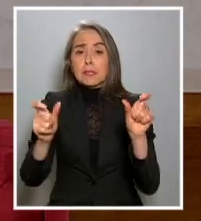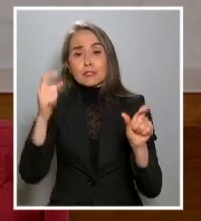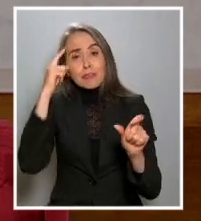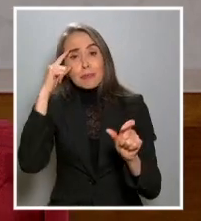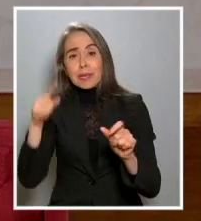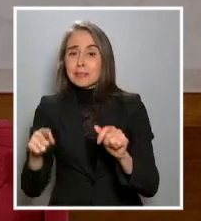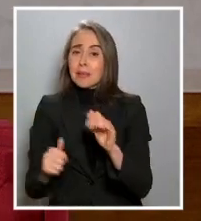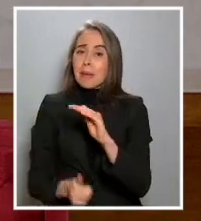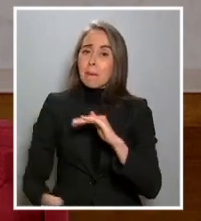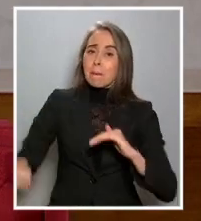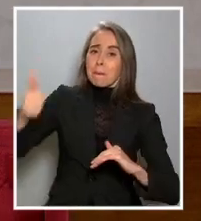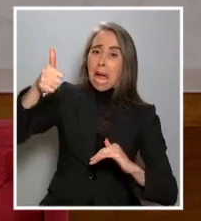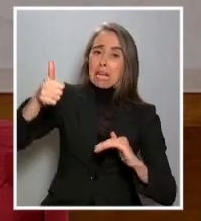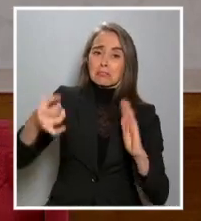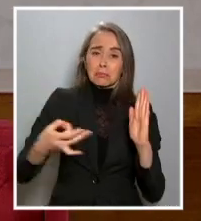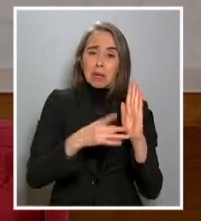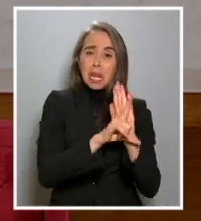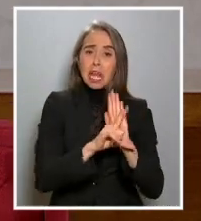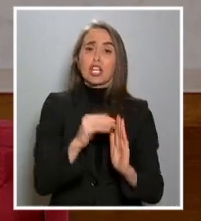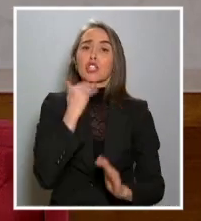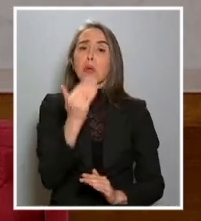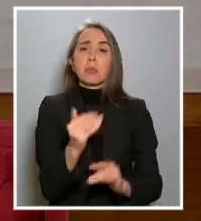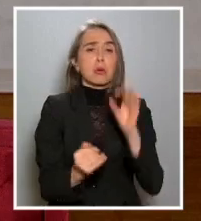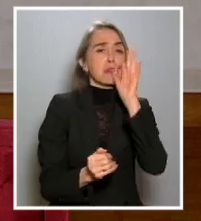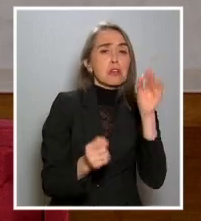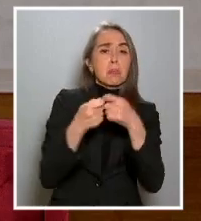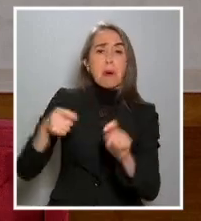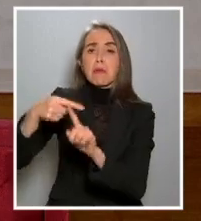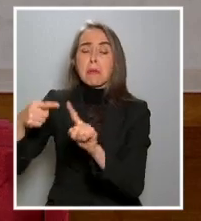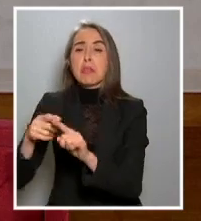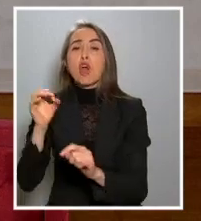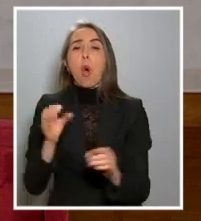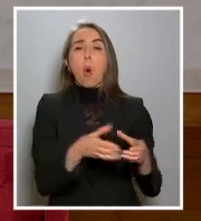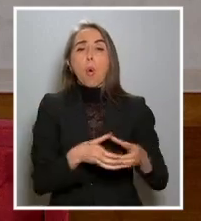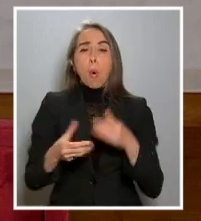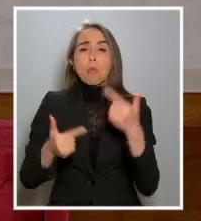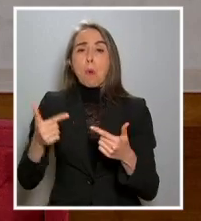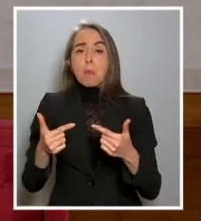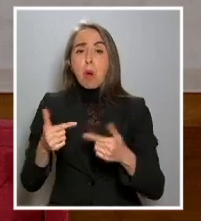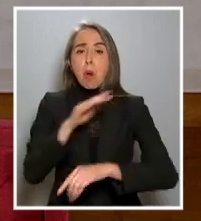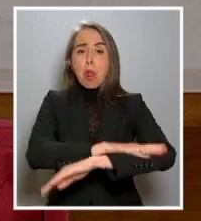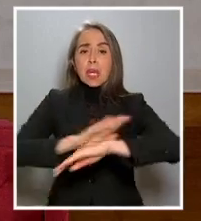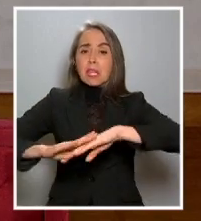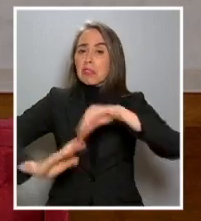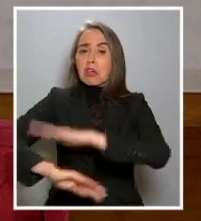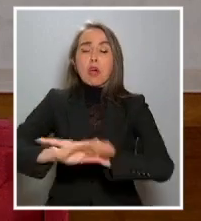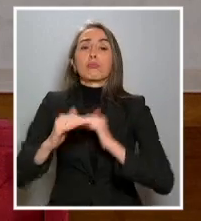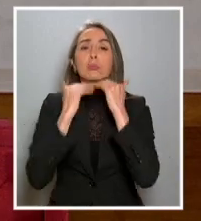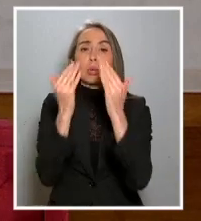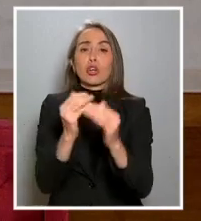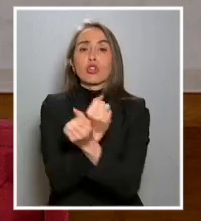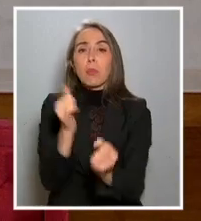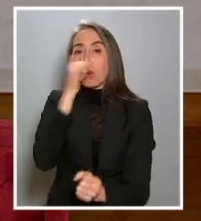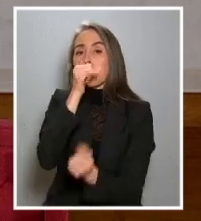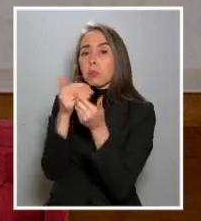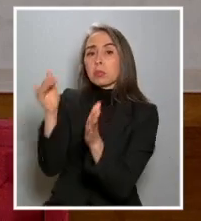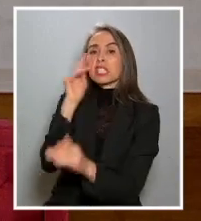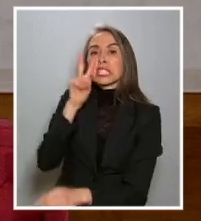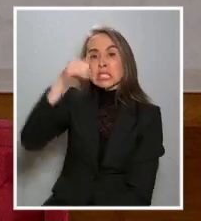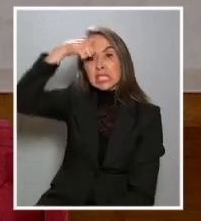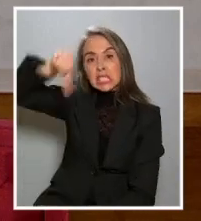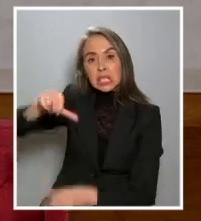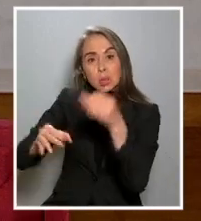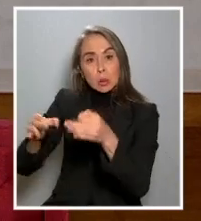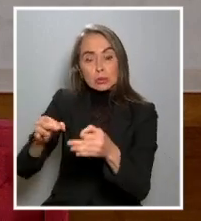ley. No importa su origen ni color político, y estos casos no pueden quedar impunes. Por ello es